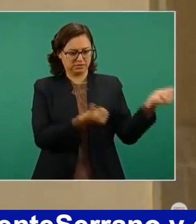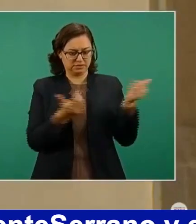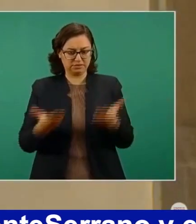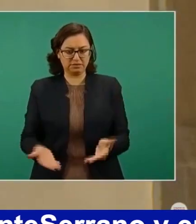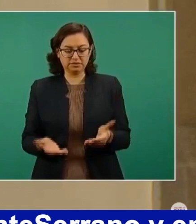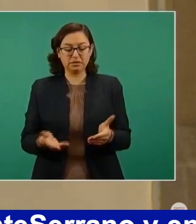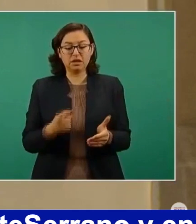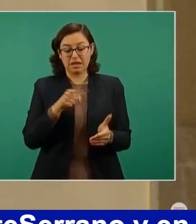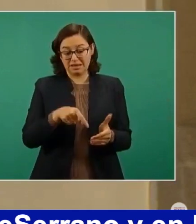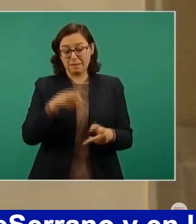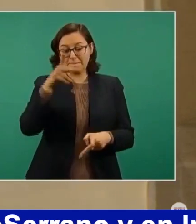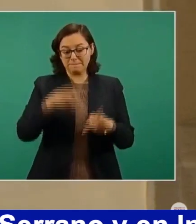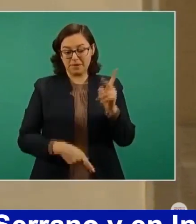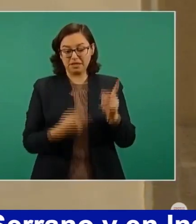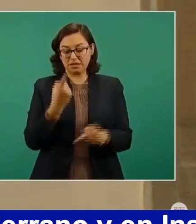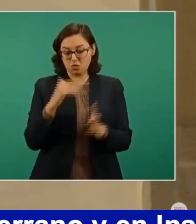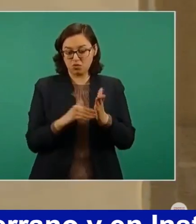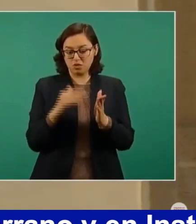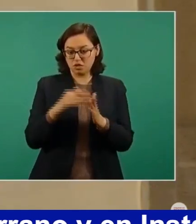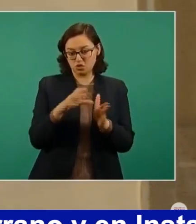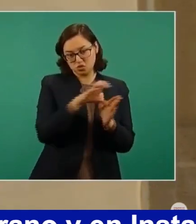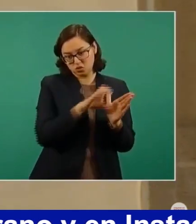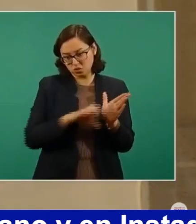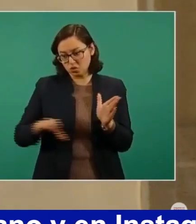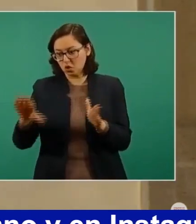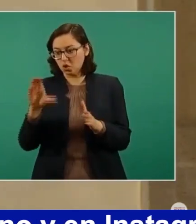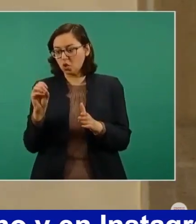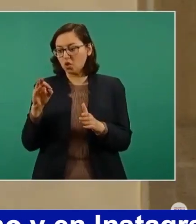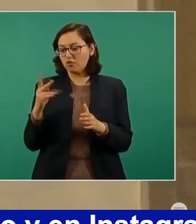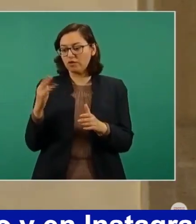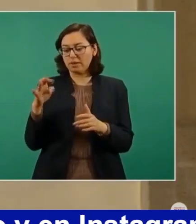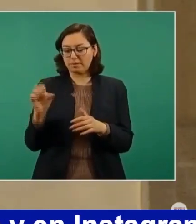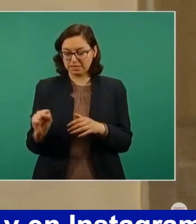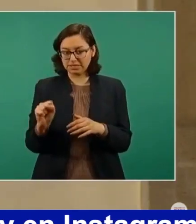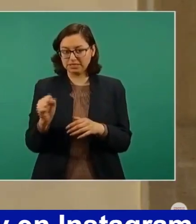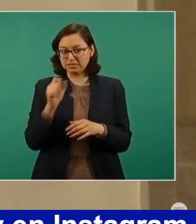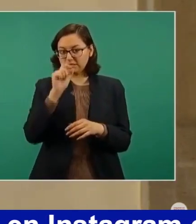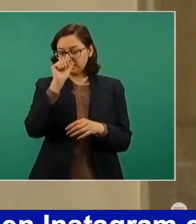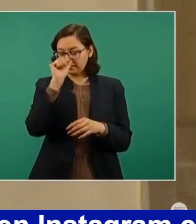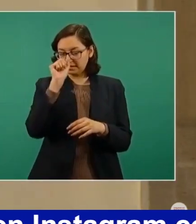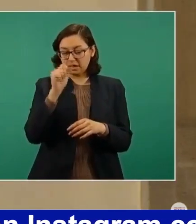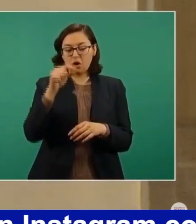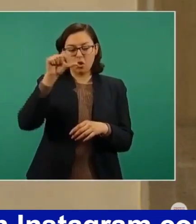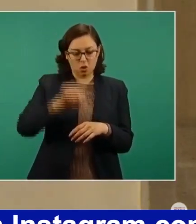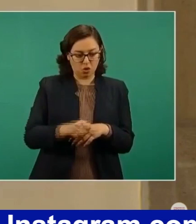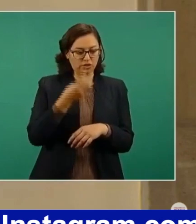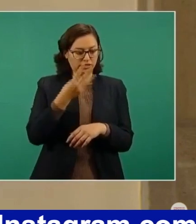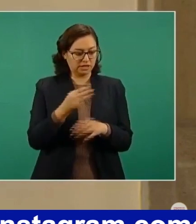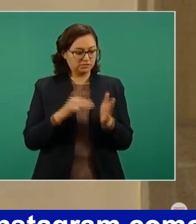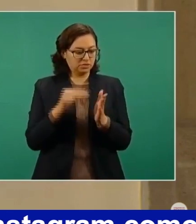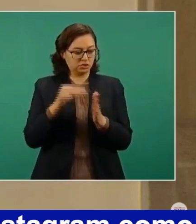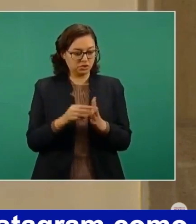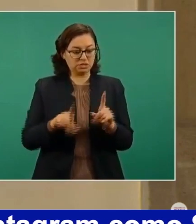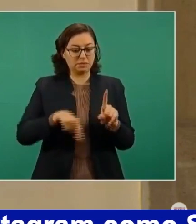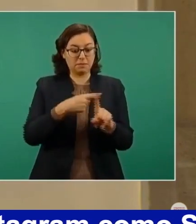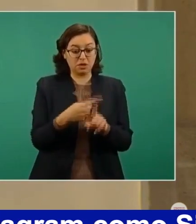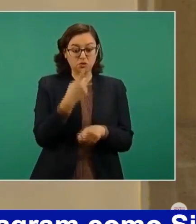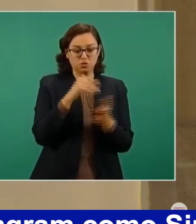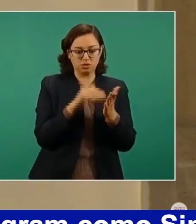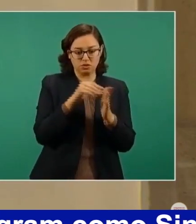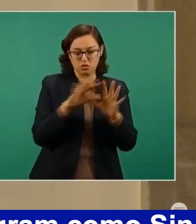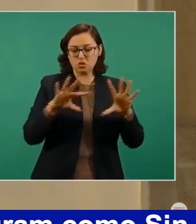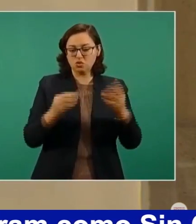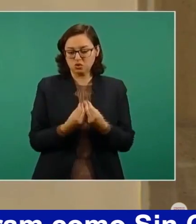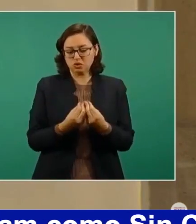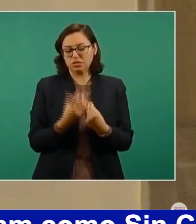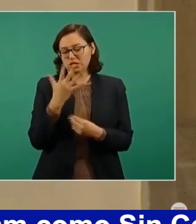millón. Llegan hoy otros 3 millones más otro 1 millón que ya está en proceso. Síntesis, última